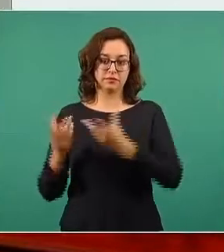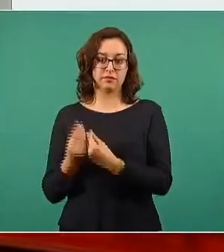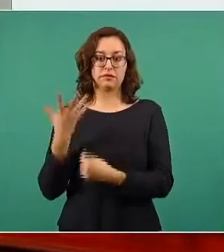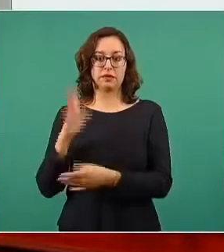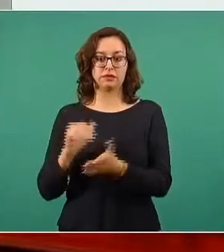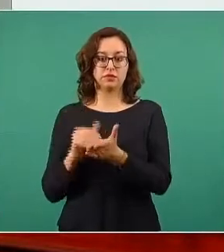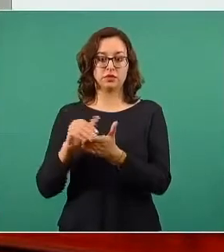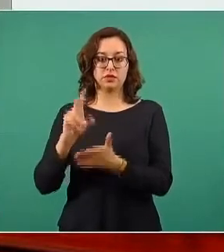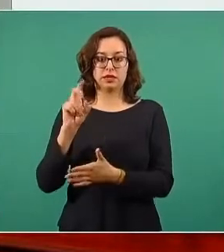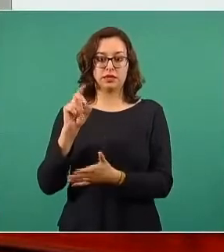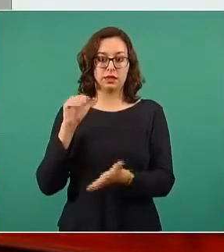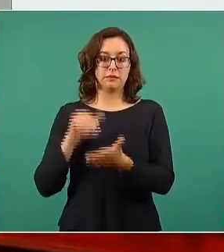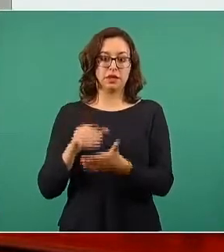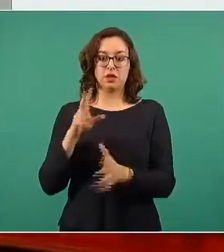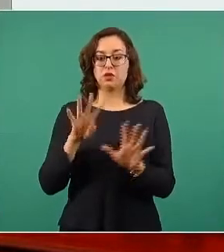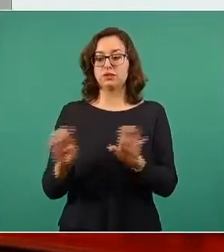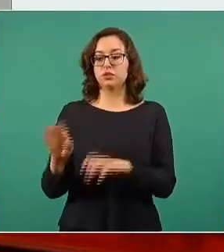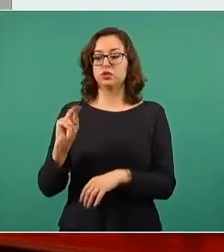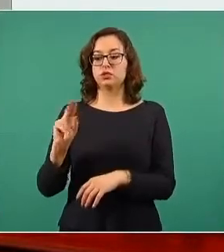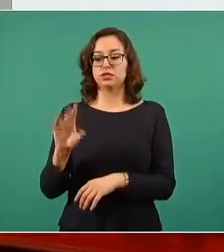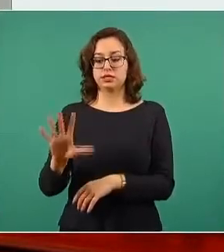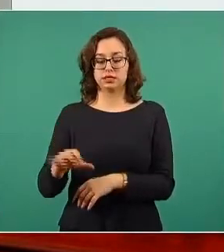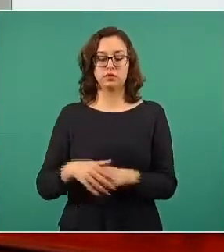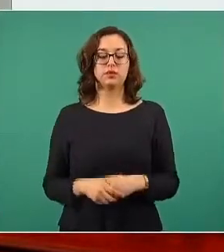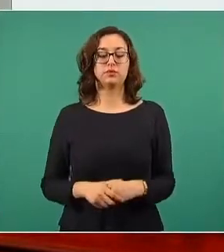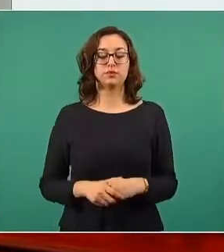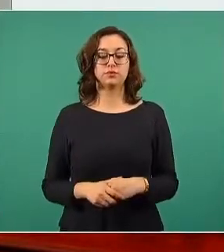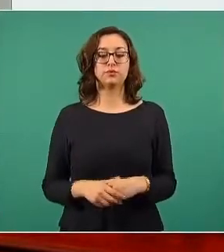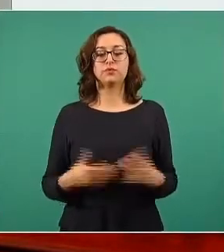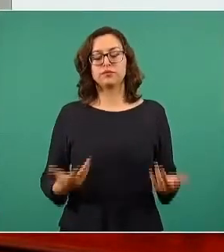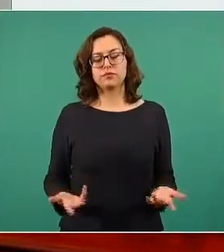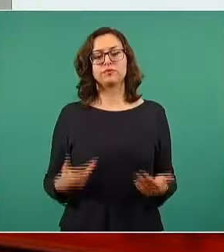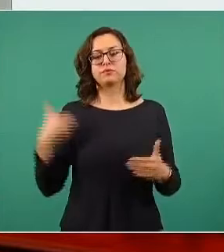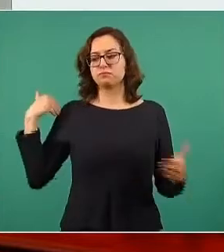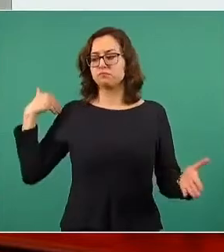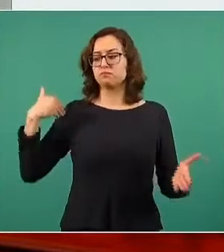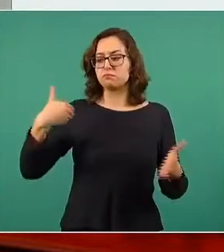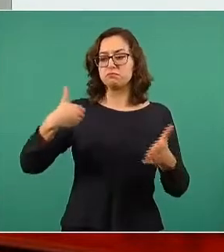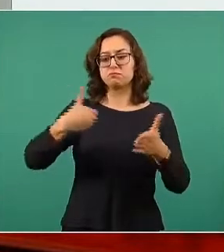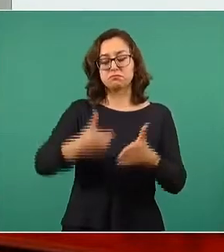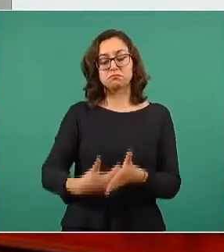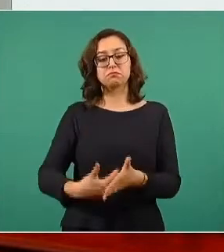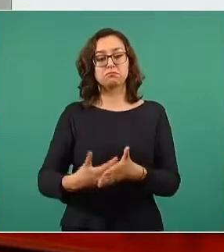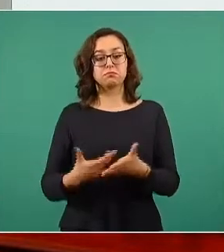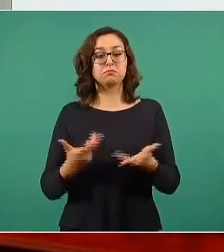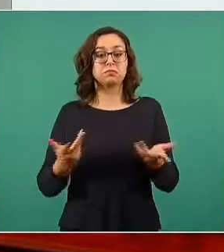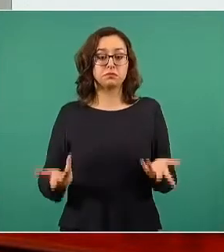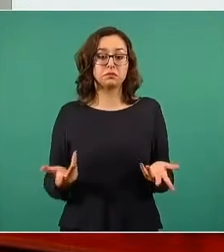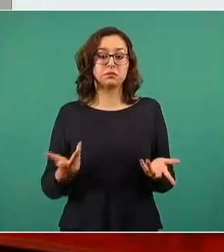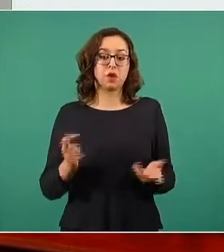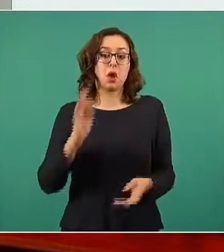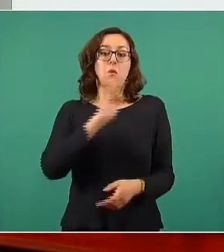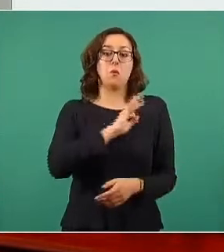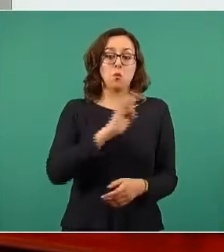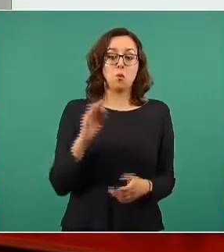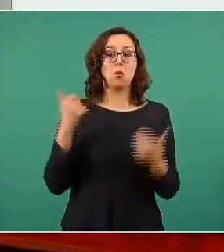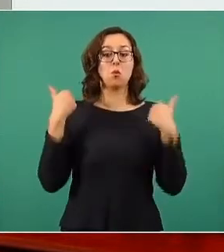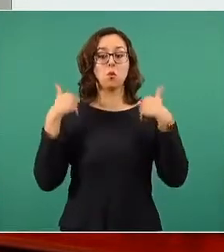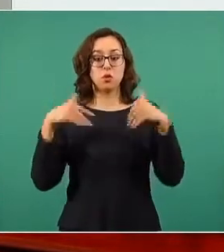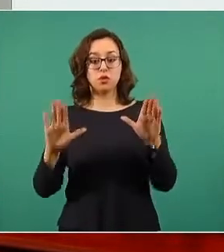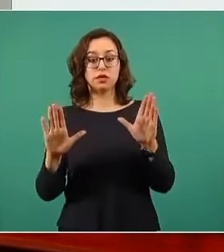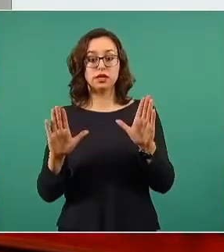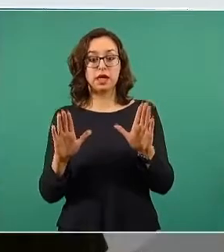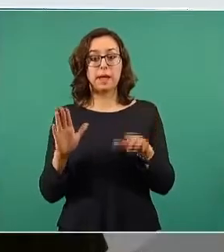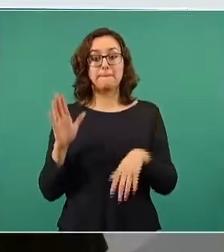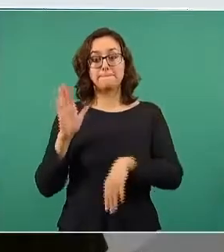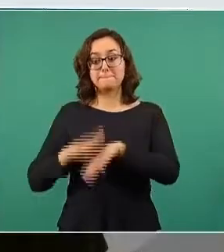10.030.985. Y más o menos esta proporción se ha ido conservando a lo largo de las semanas y en un momento dado puede discrepar, se